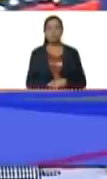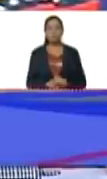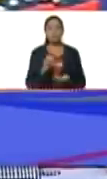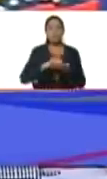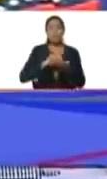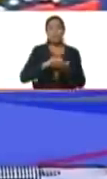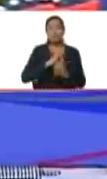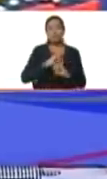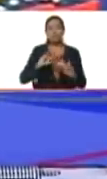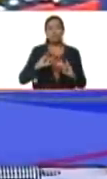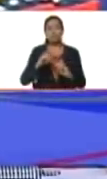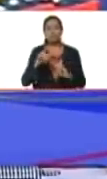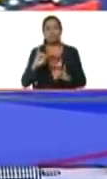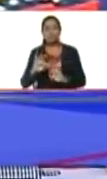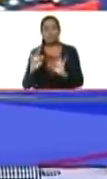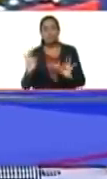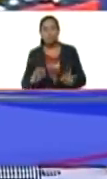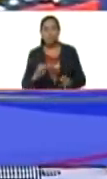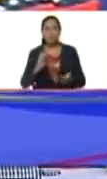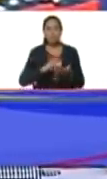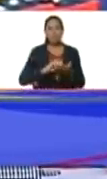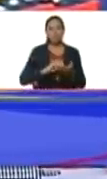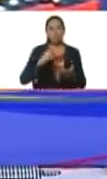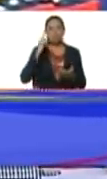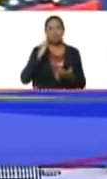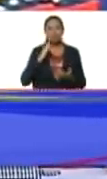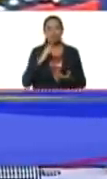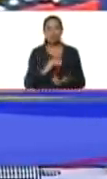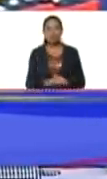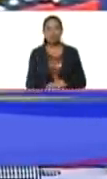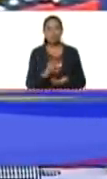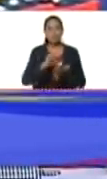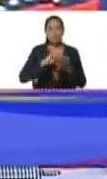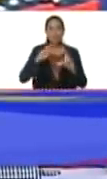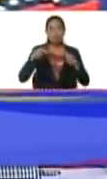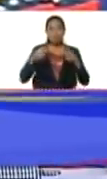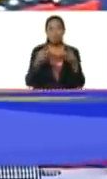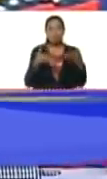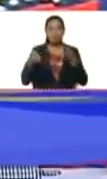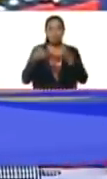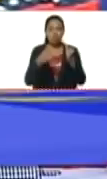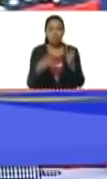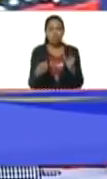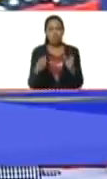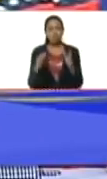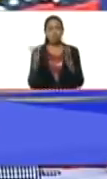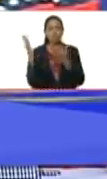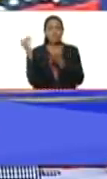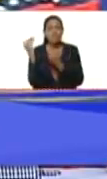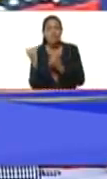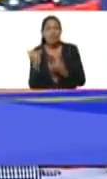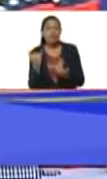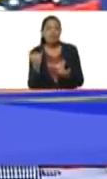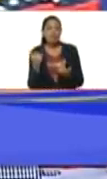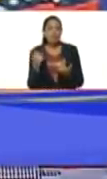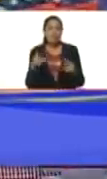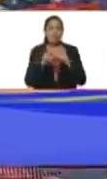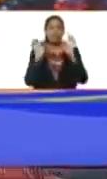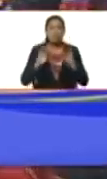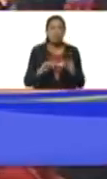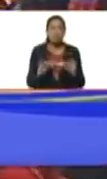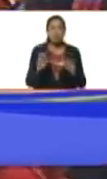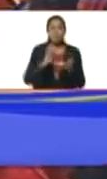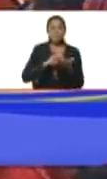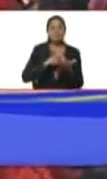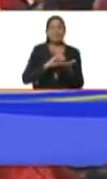tenía que ser Miranda la bolivariana, Miranda la del nuevo camino de esperanza, tenía que ser